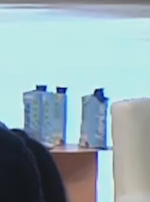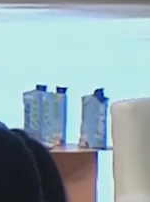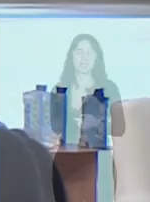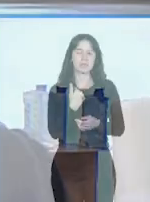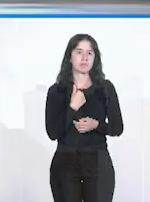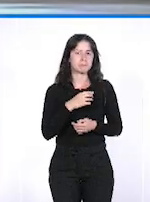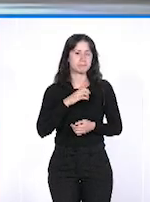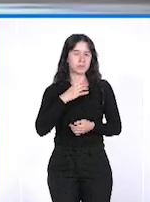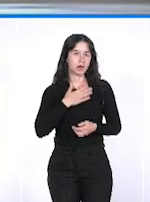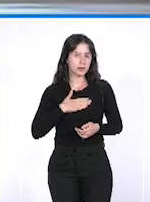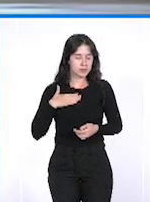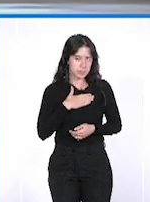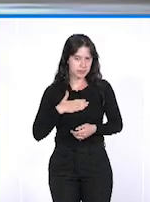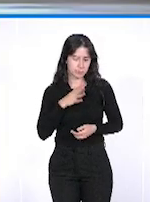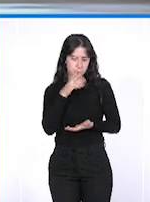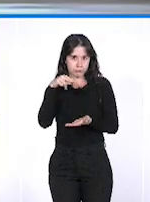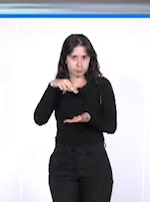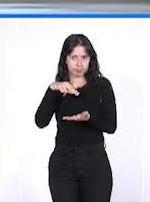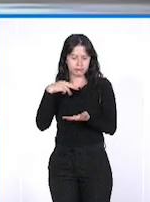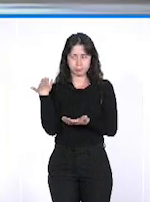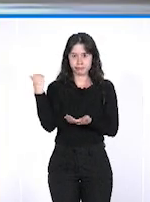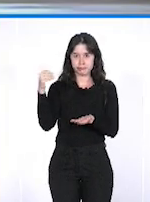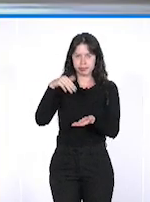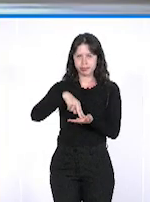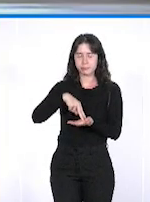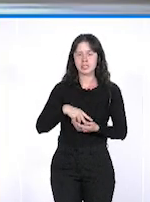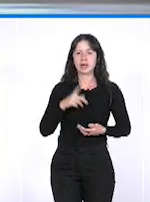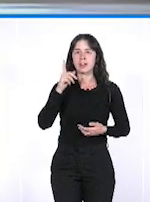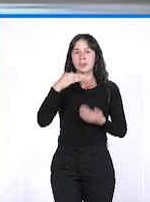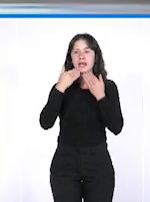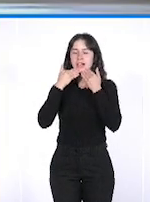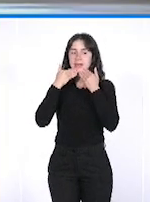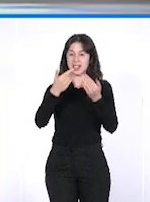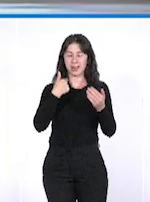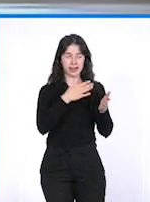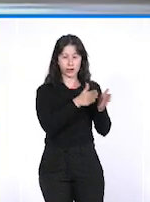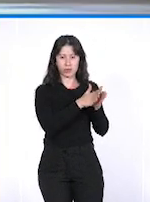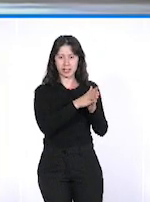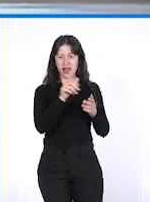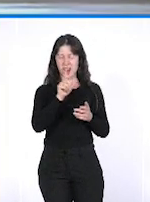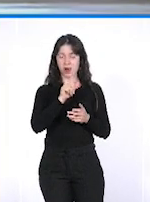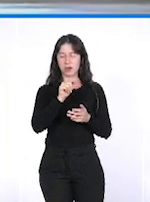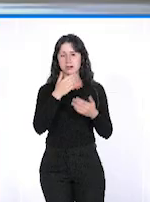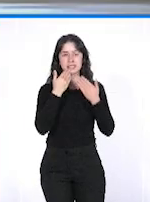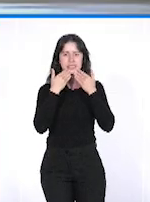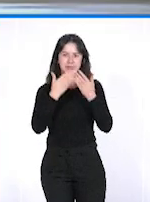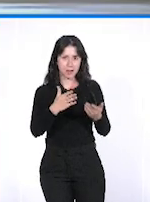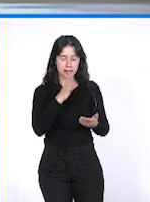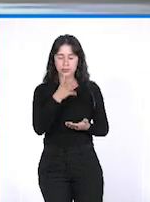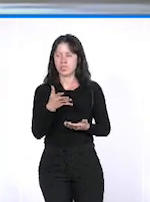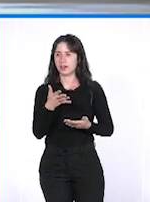placer para mí estar aquí y me sumo al agradecimiento de Laura eh Muchísimas gracias han sido